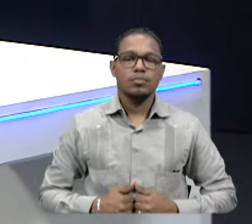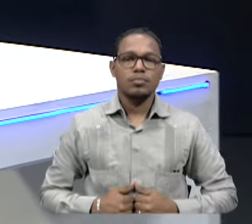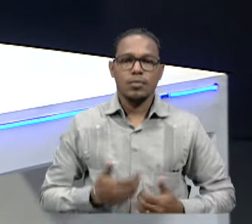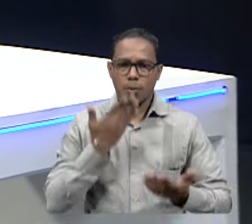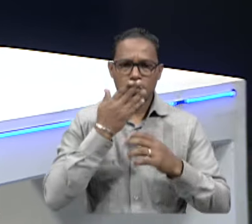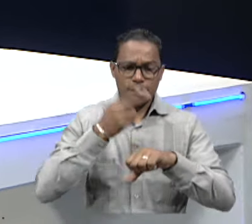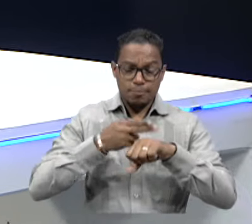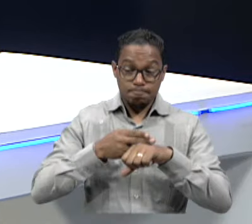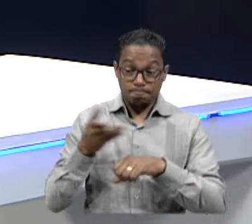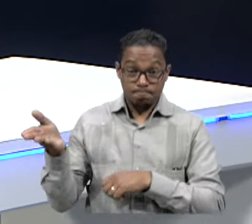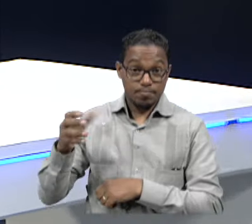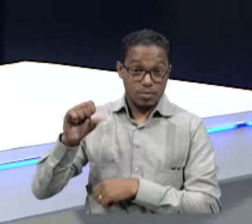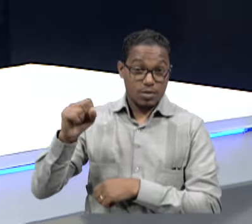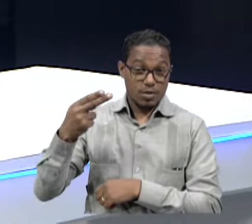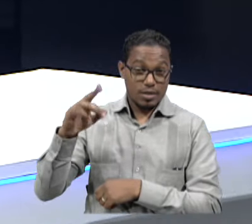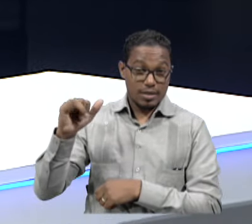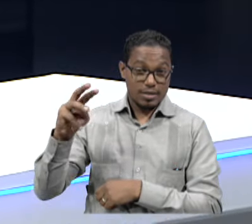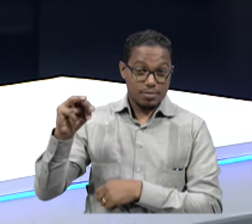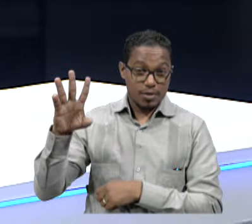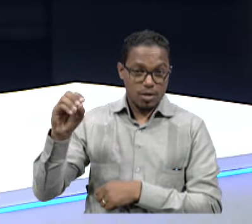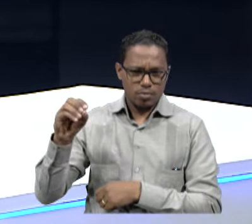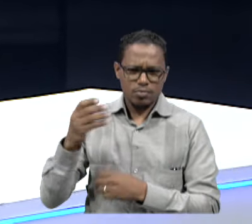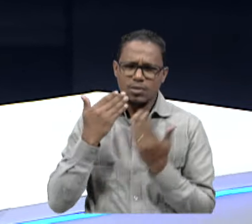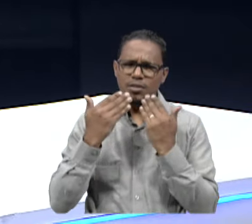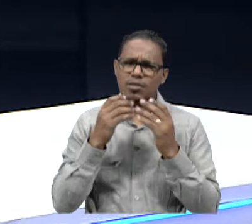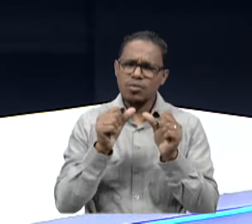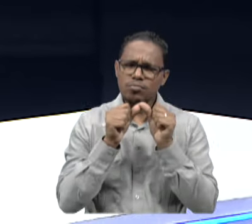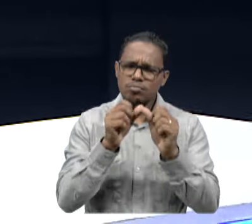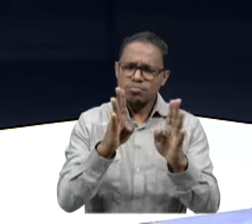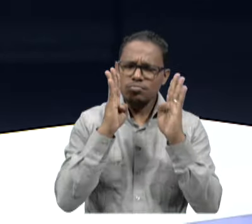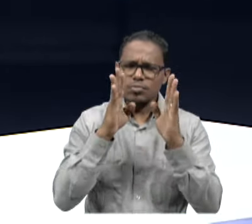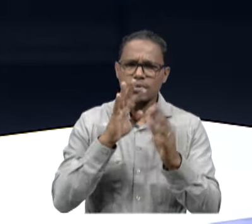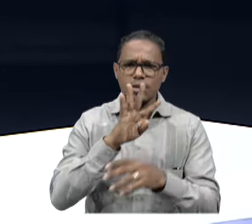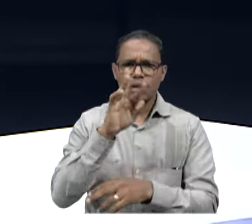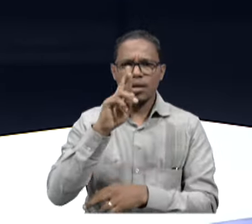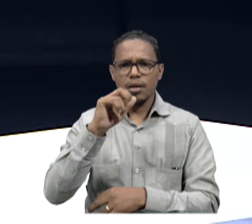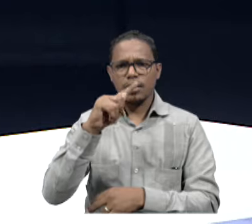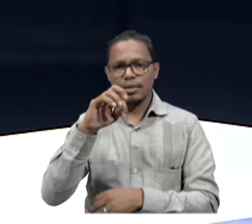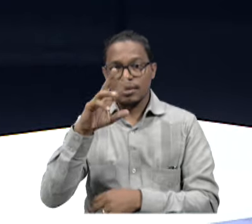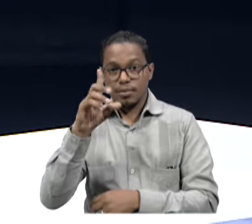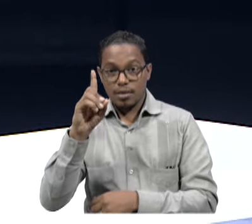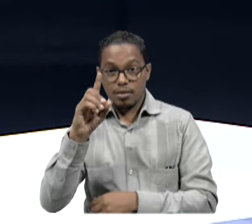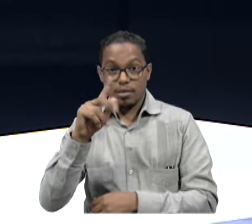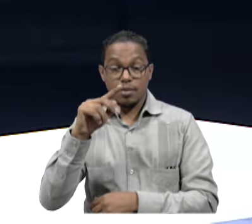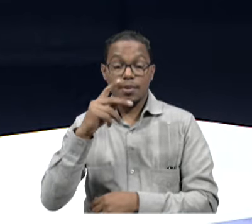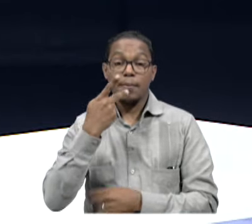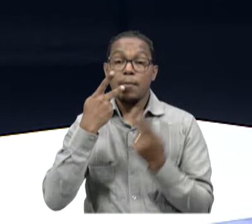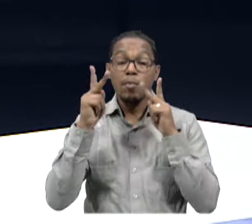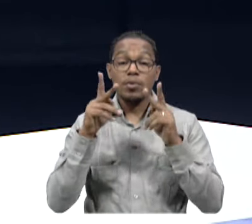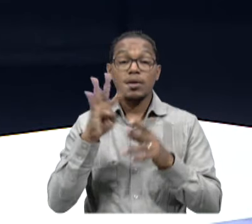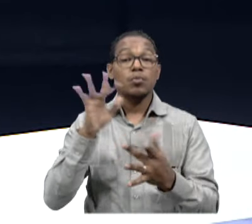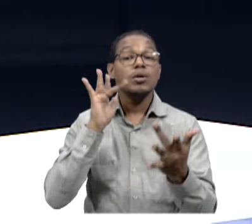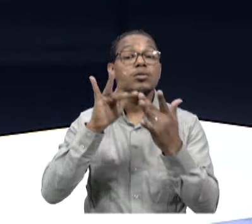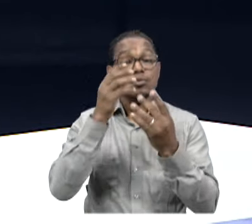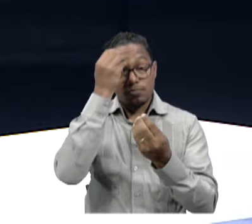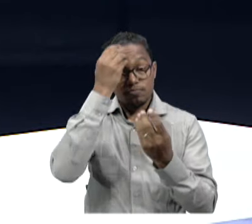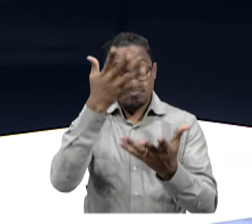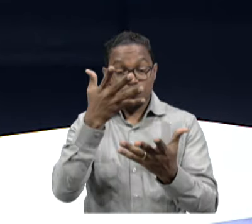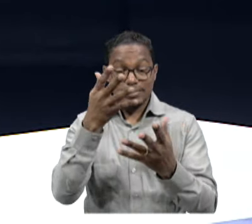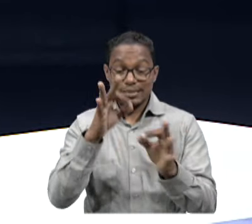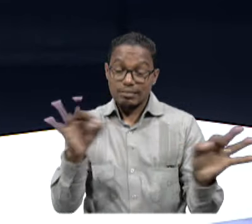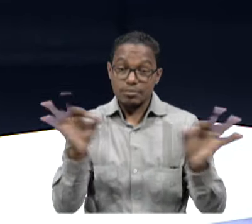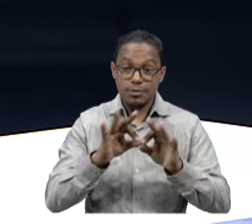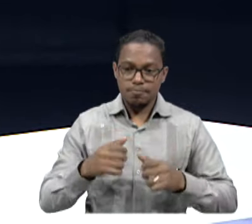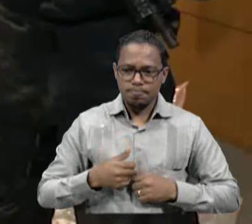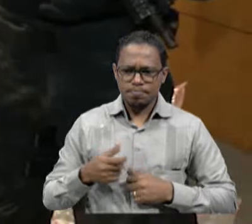Buenas tardes, le saluda Charis Melo, gracias por estar conectado con RTVD, tu televisión pública. El cuadro conecta con las informaciones. La